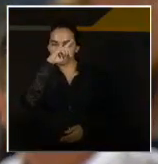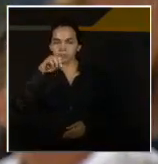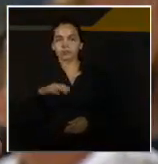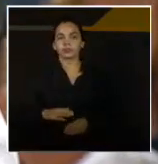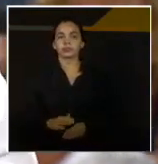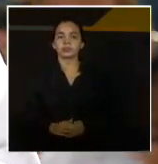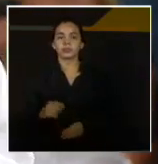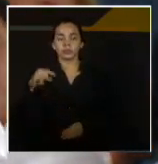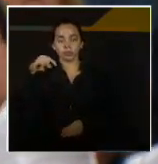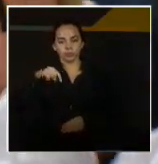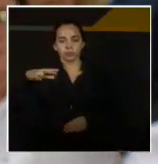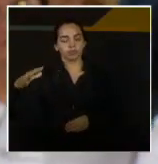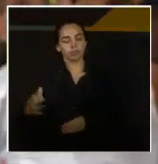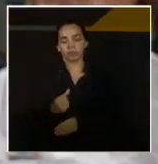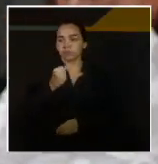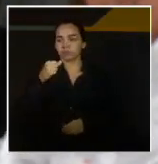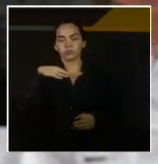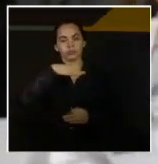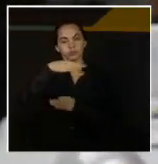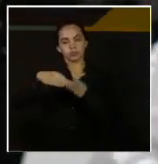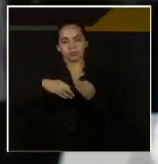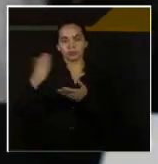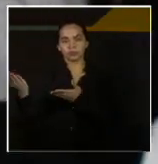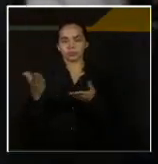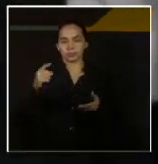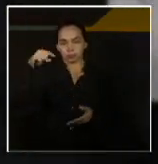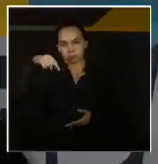Empresarial por este esfuerzo, a todos ustedes por estar acá,